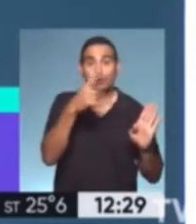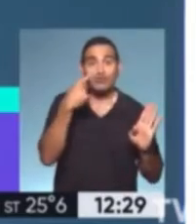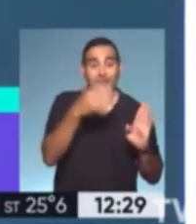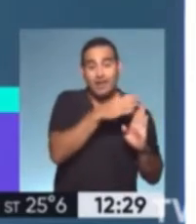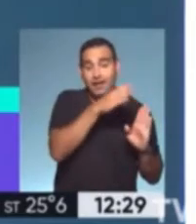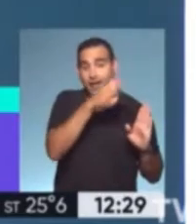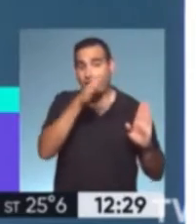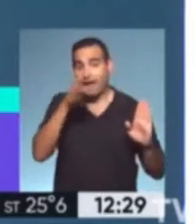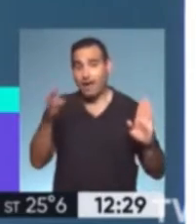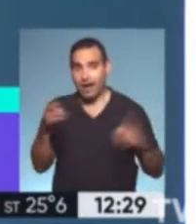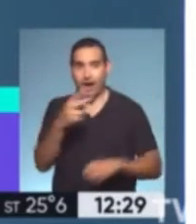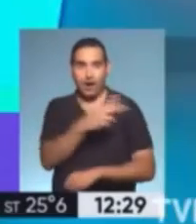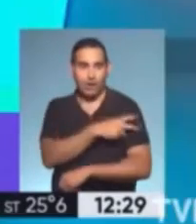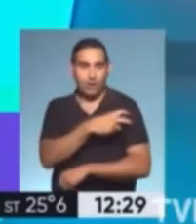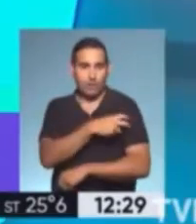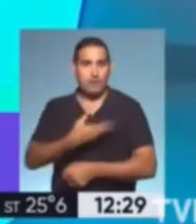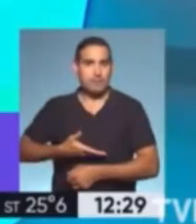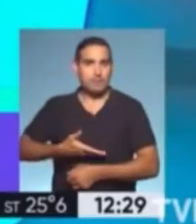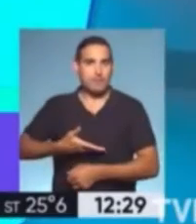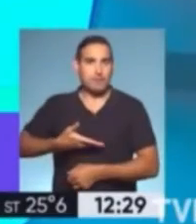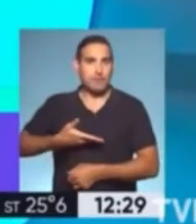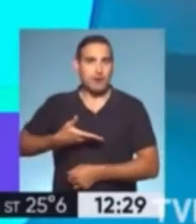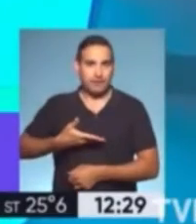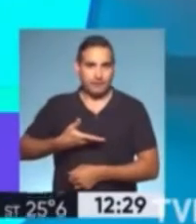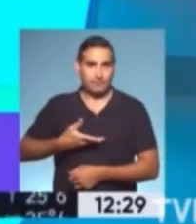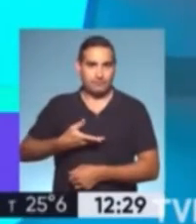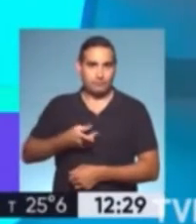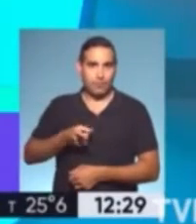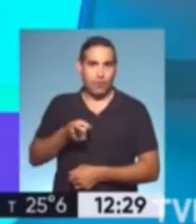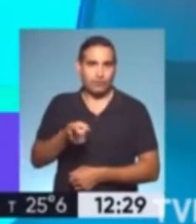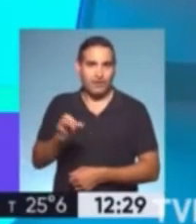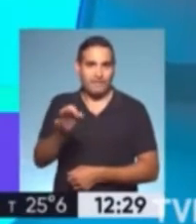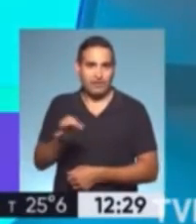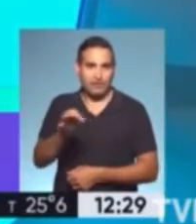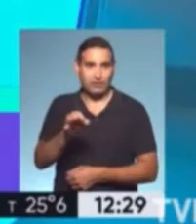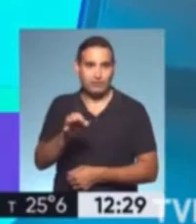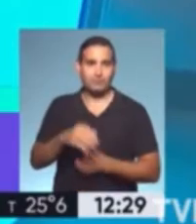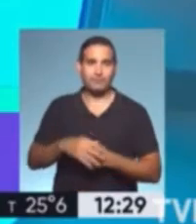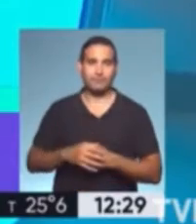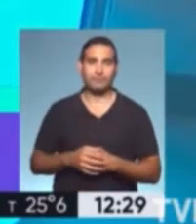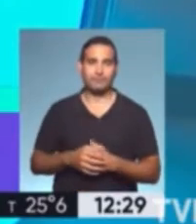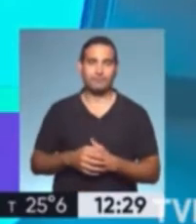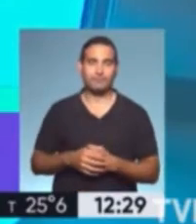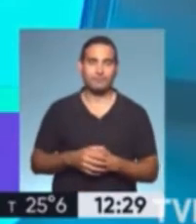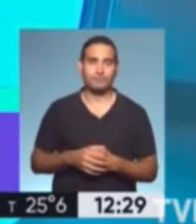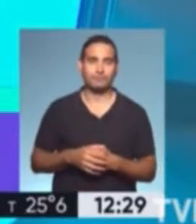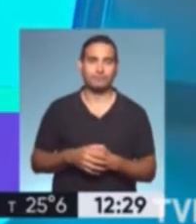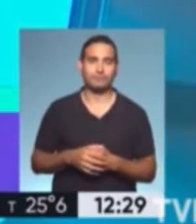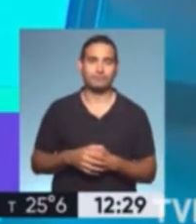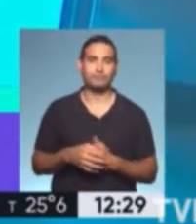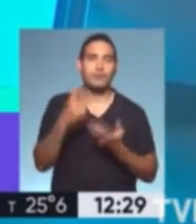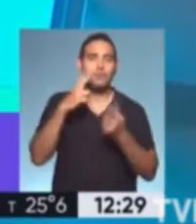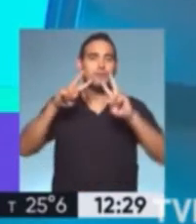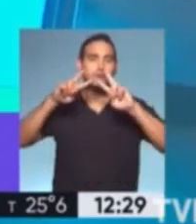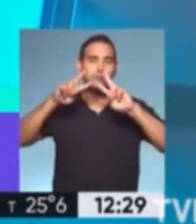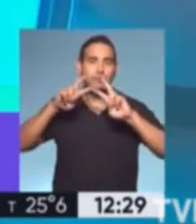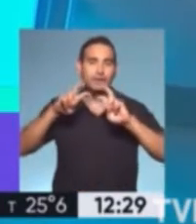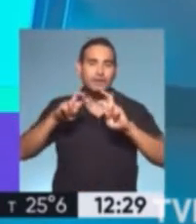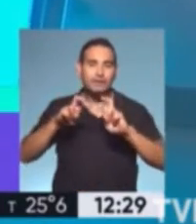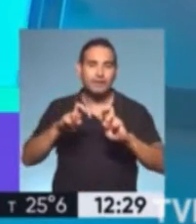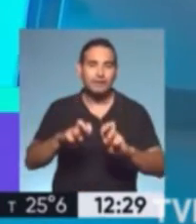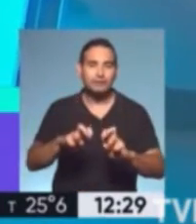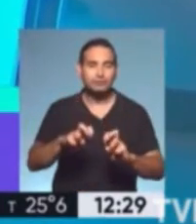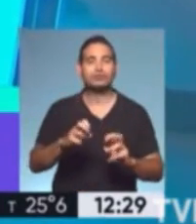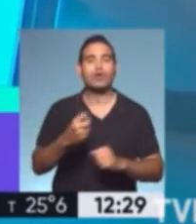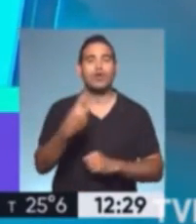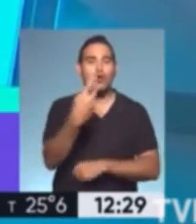ya tiene una respuesta inmune que no es la que está informada en los ensayos clínicos, porque los ensayos clínicos son por después de